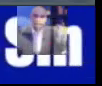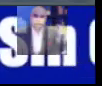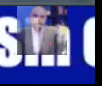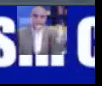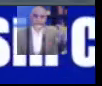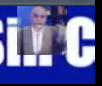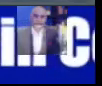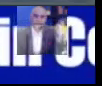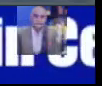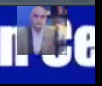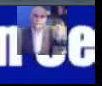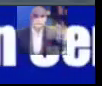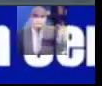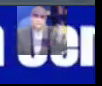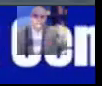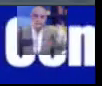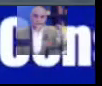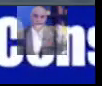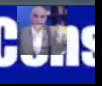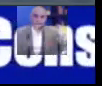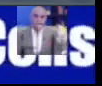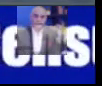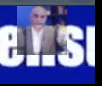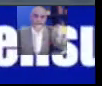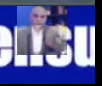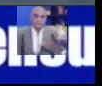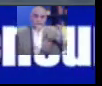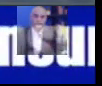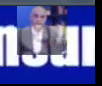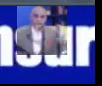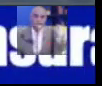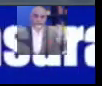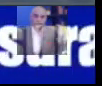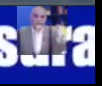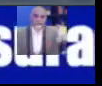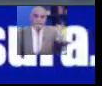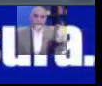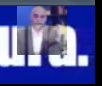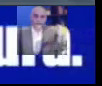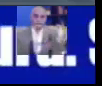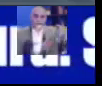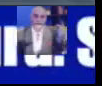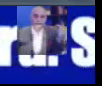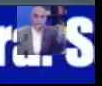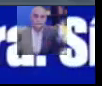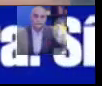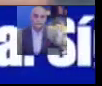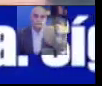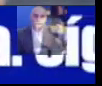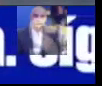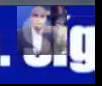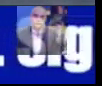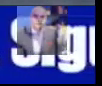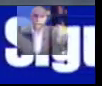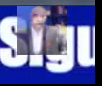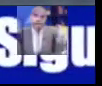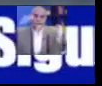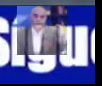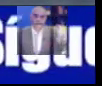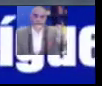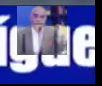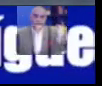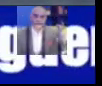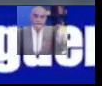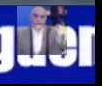Judicial de la Federación. Y bueno, hace rato que estabas poniendo ahí a Salomón Chertorivsky, pues hay que